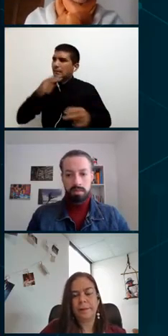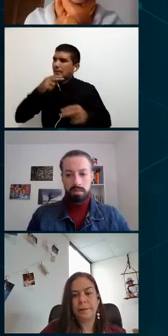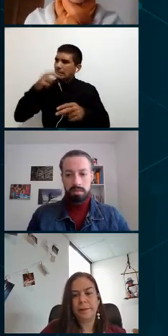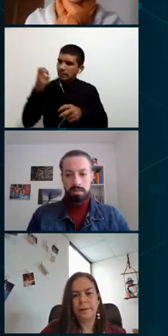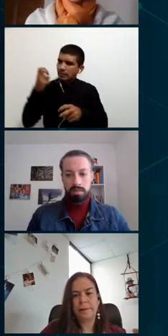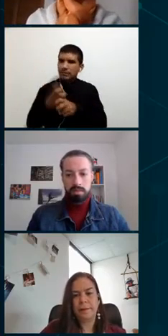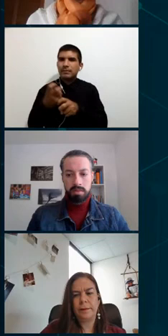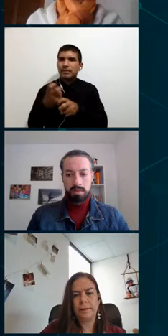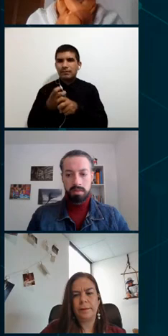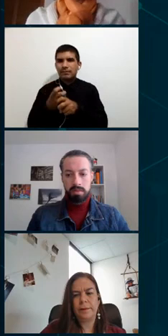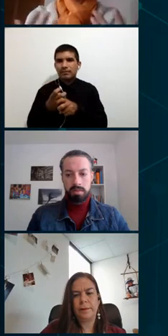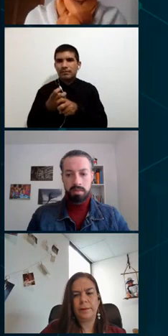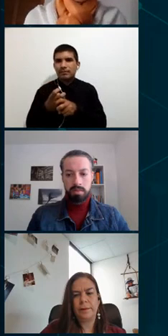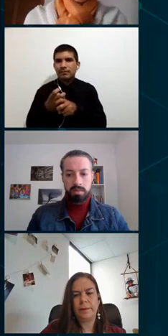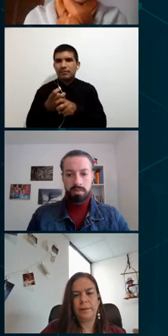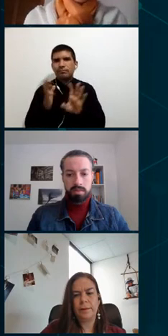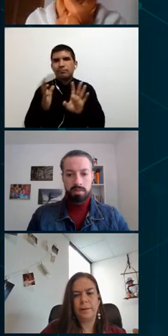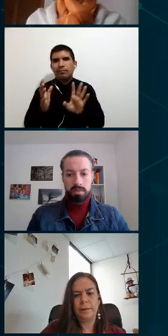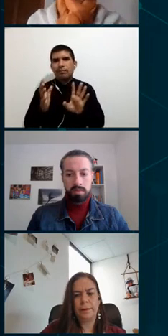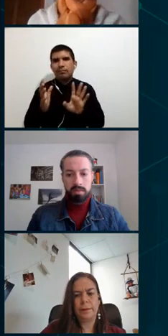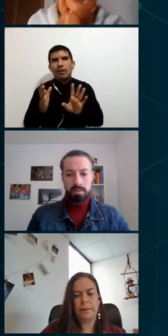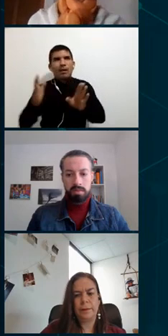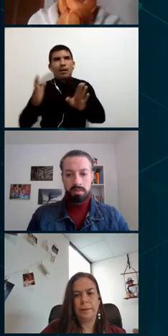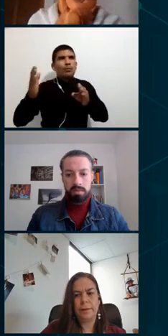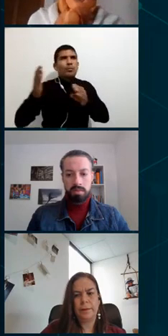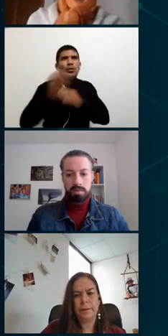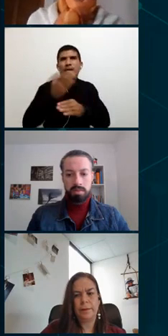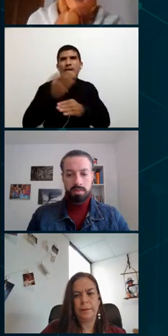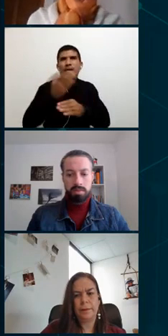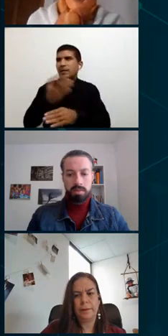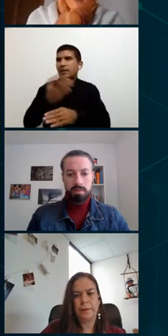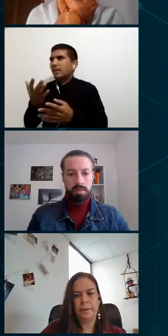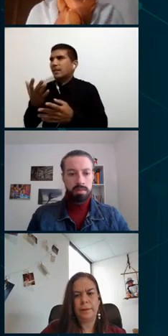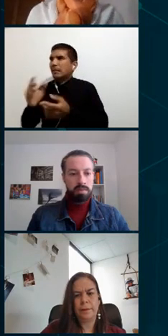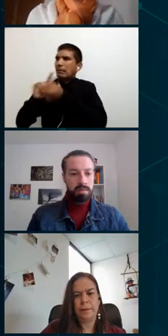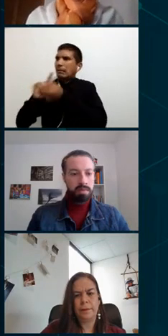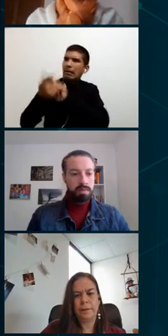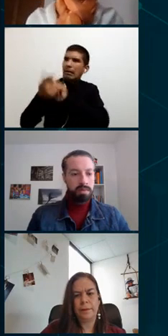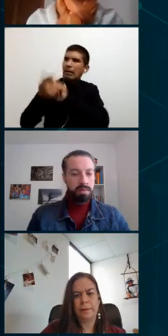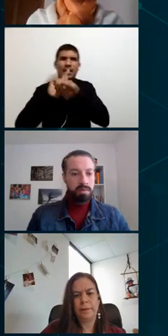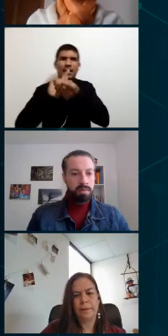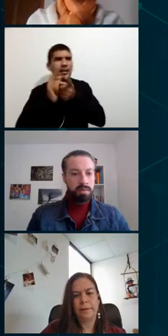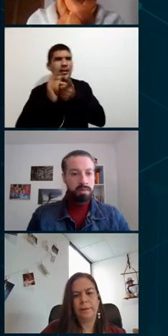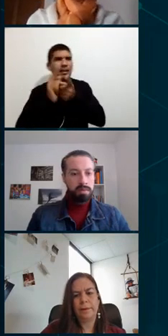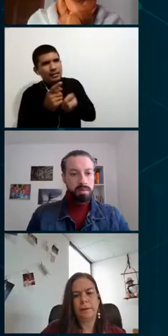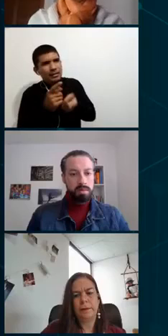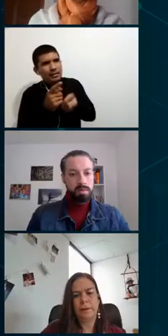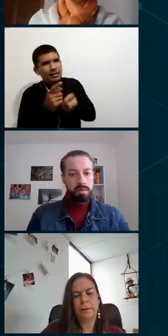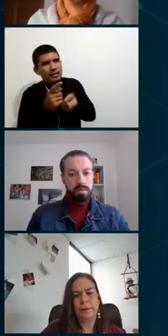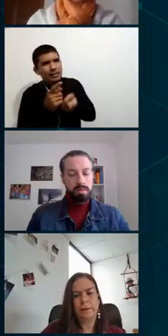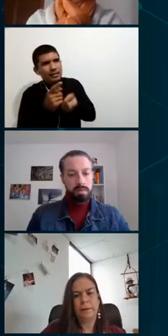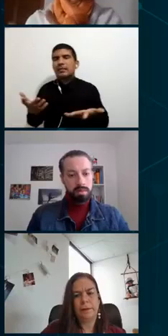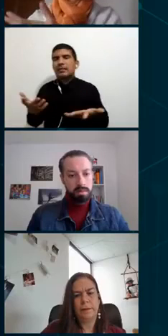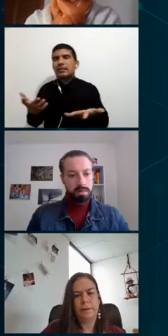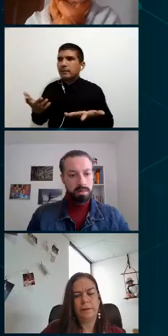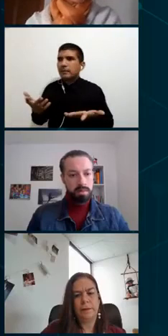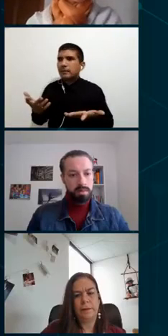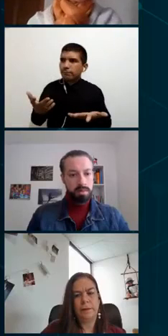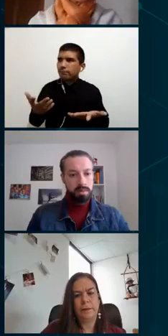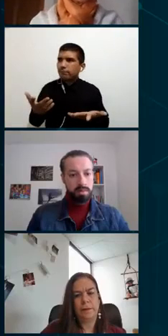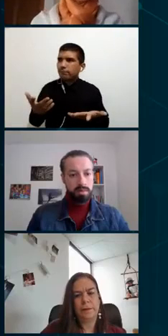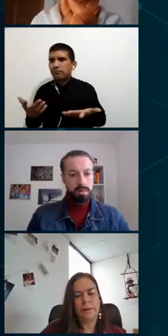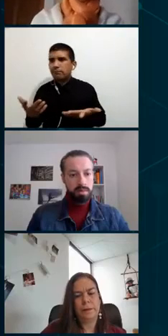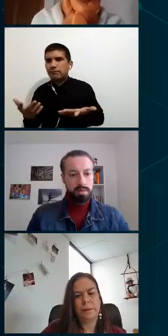problemas dinámicos, con variables cambiantes, donde sencillamente hay mucho por